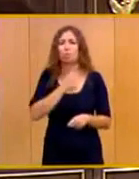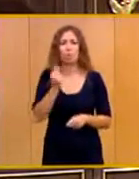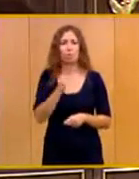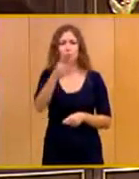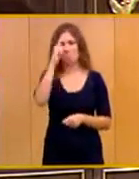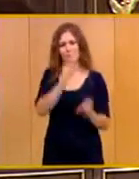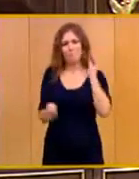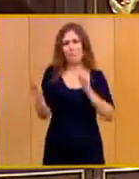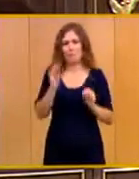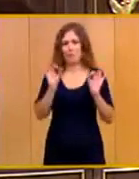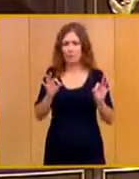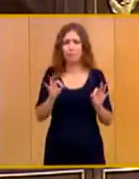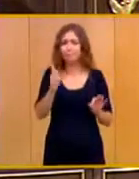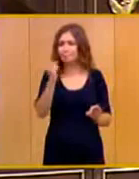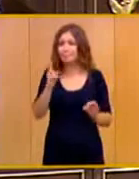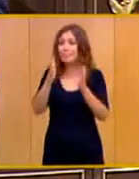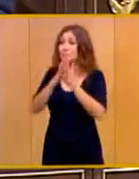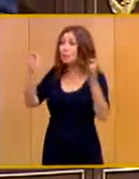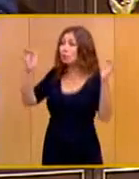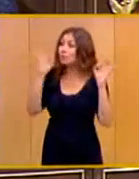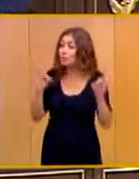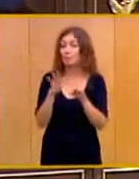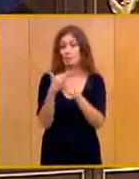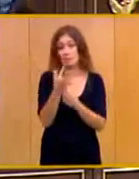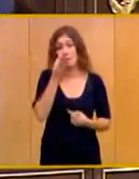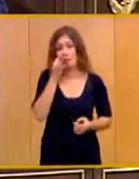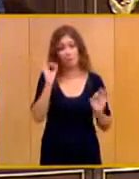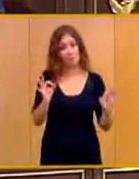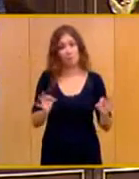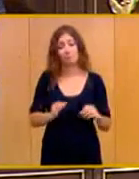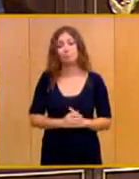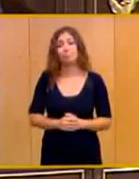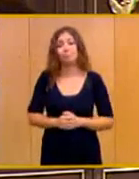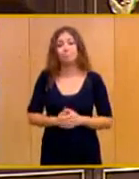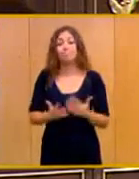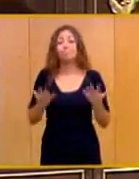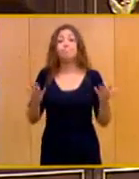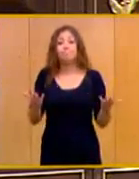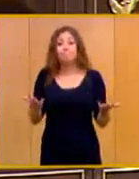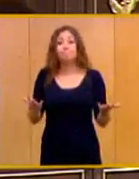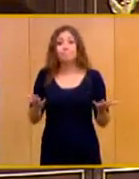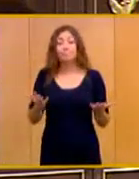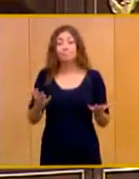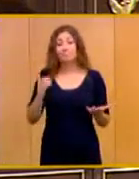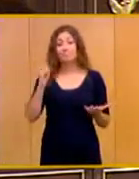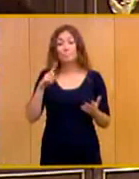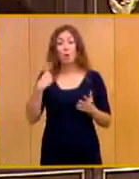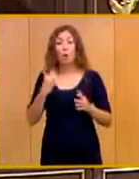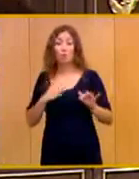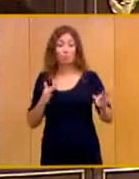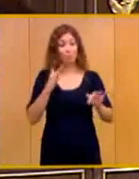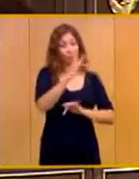es la realidad, señorías. Esta es la realidad. Ahora, cuando le toque el turno, escucharemos una vez más